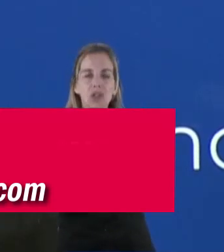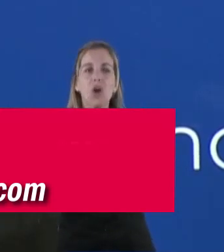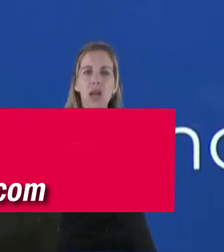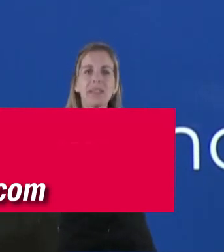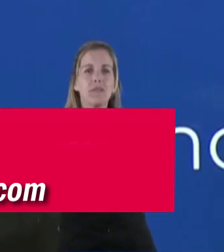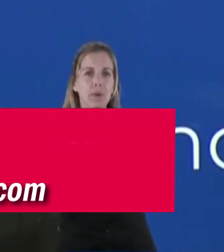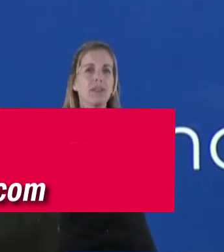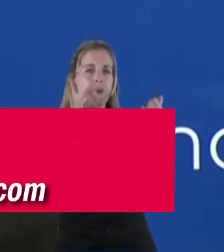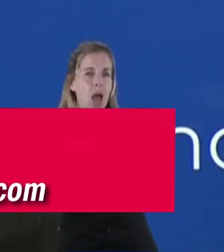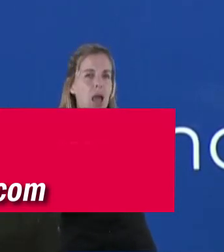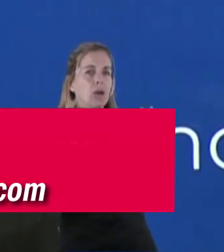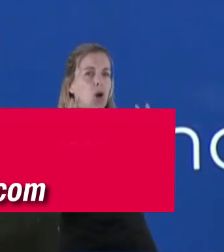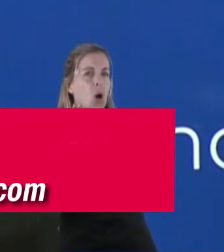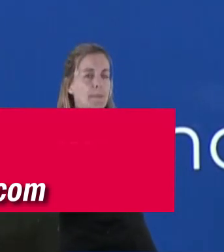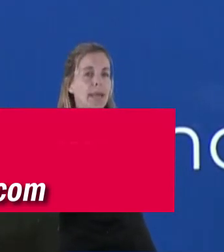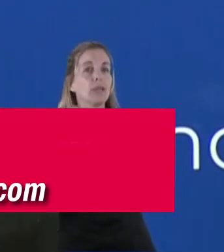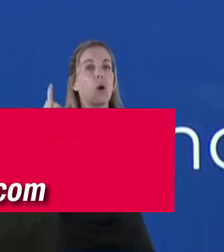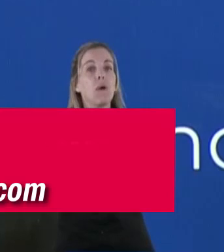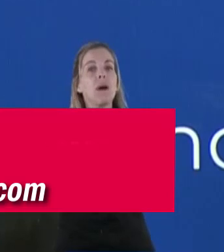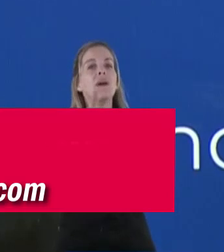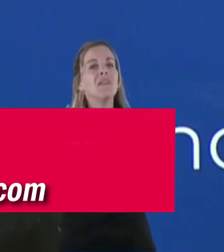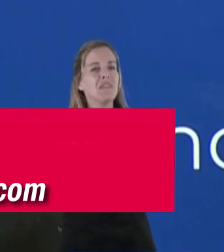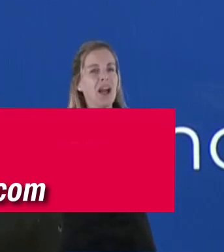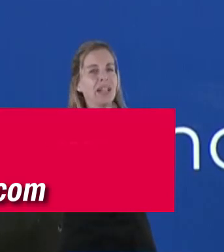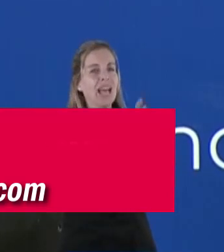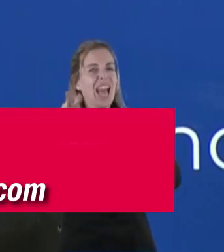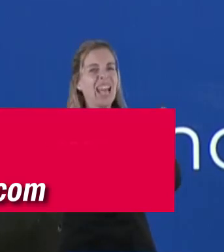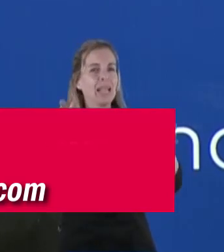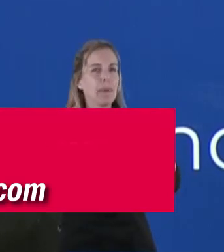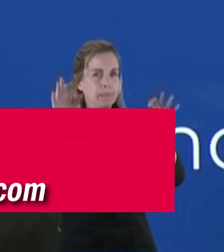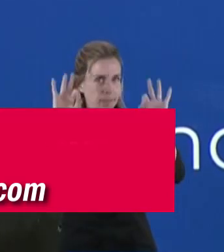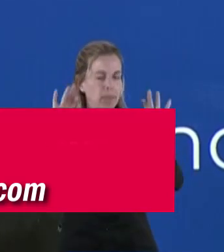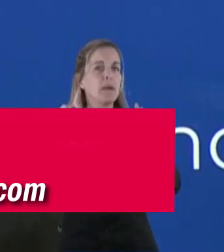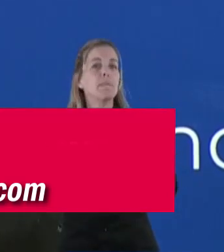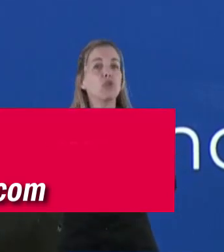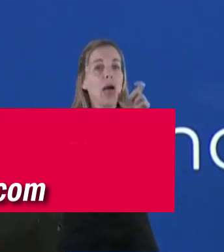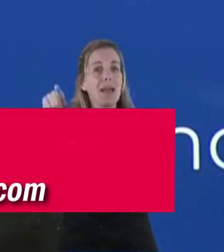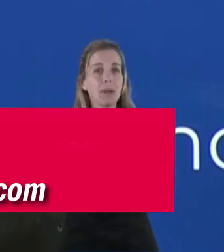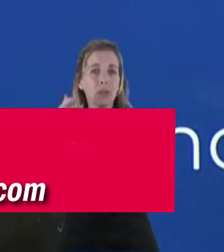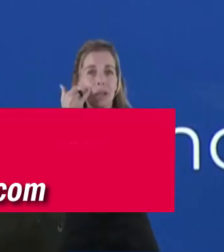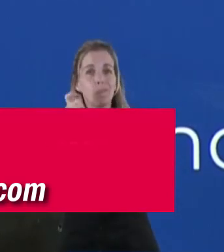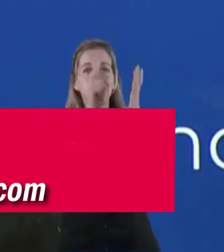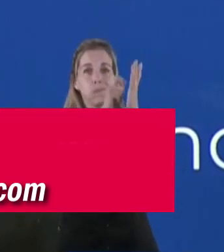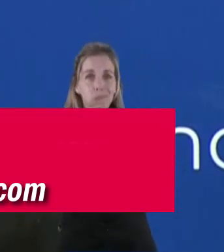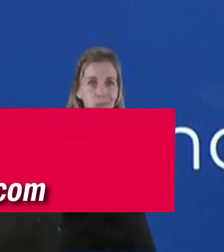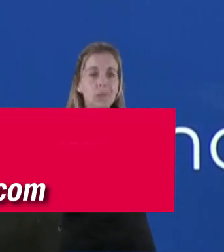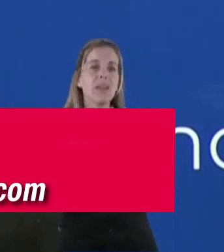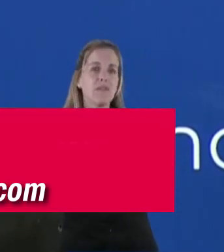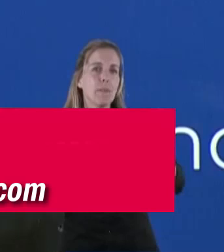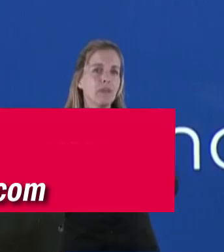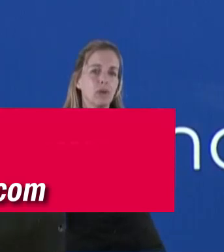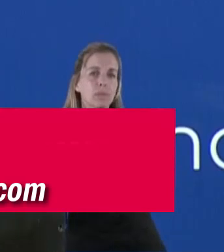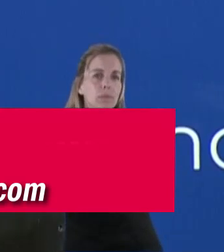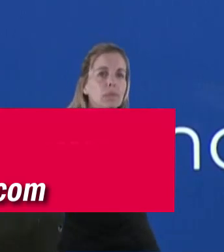haber es la etapa de macheo, pero quédense tranquilos que todos los que hicieron el censo digital, nosotros la información la tenemos, lo tomamos como